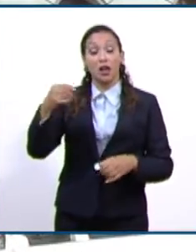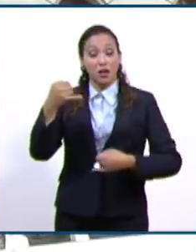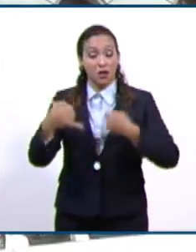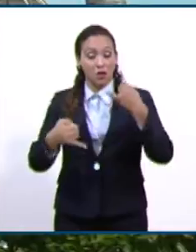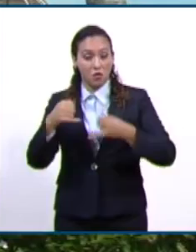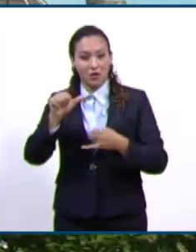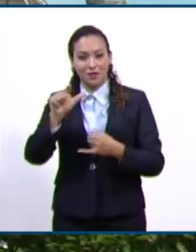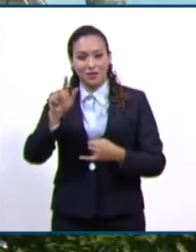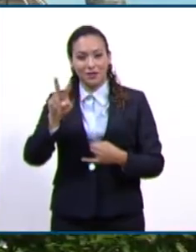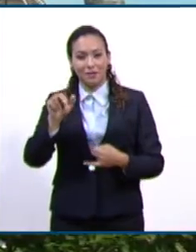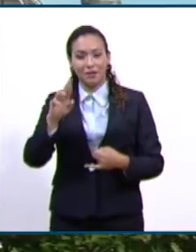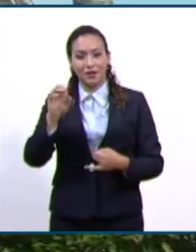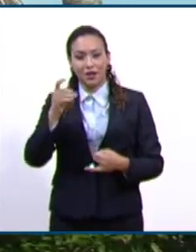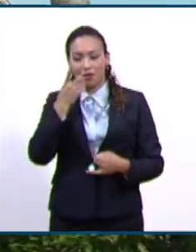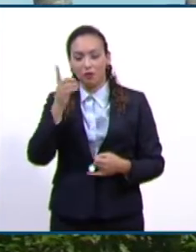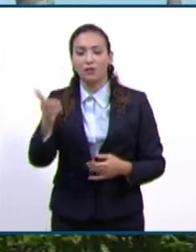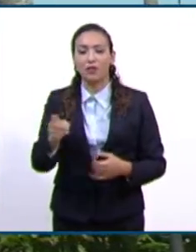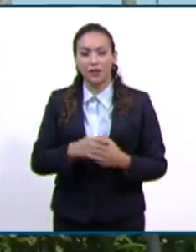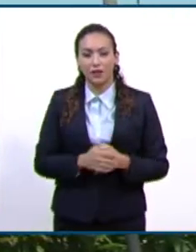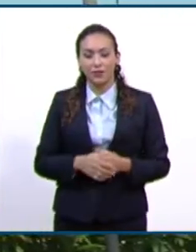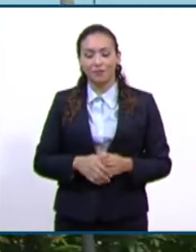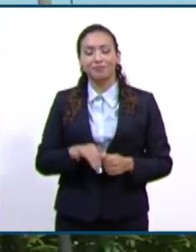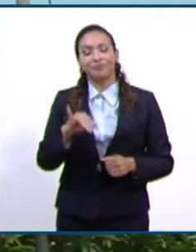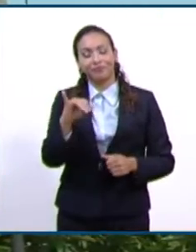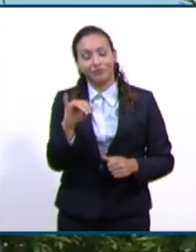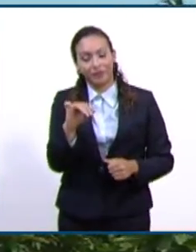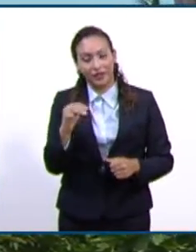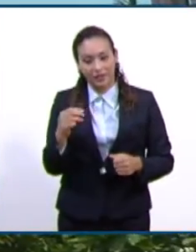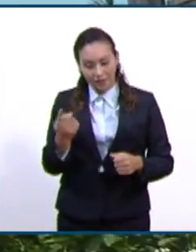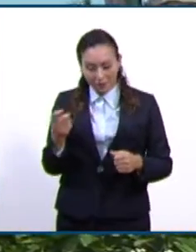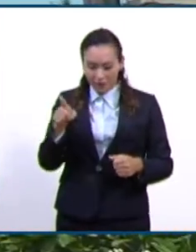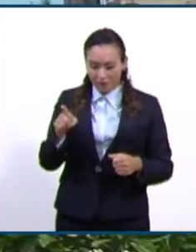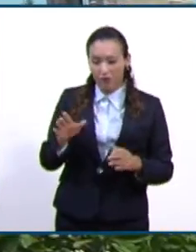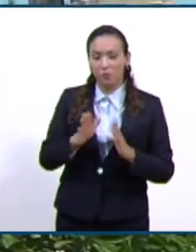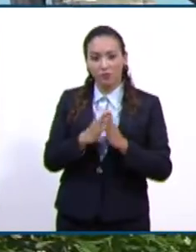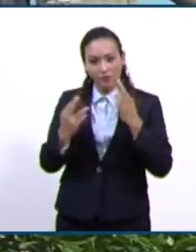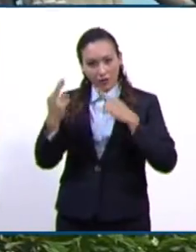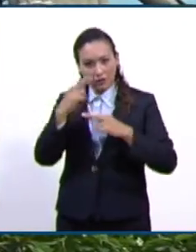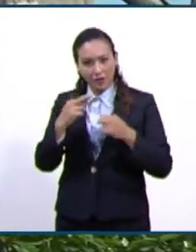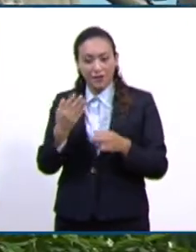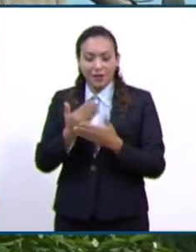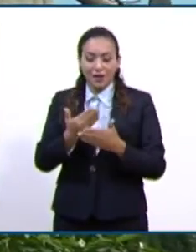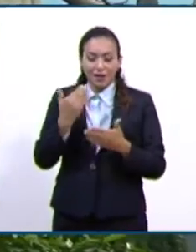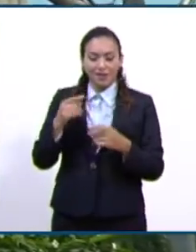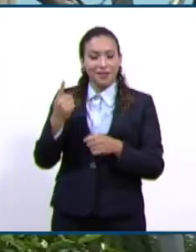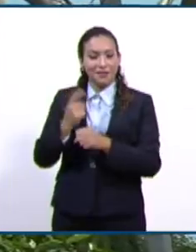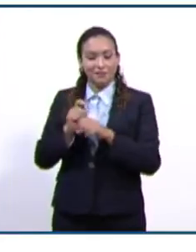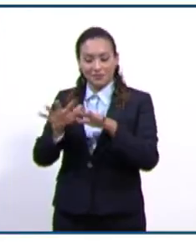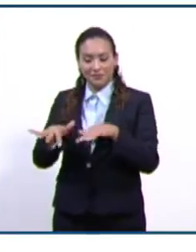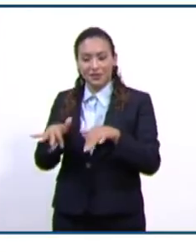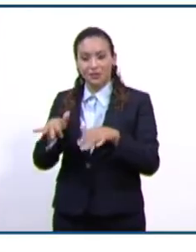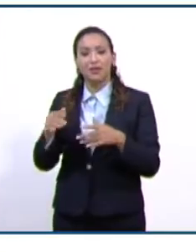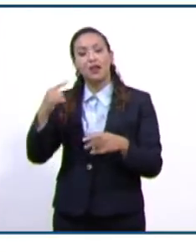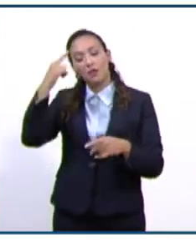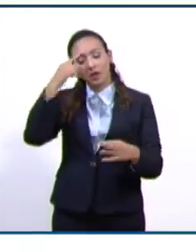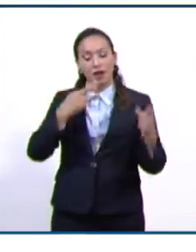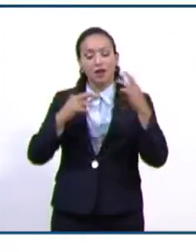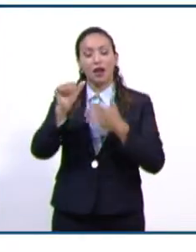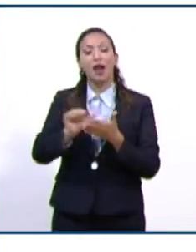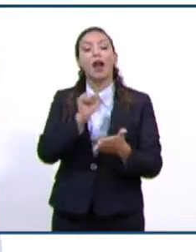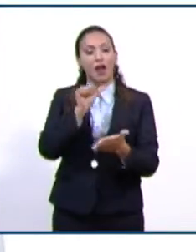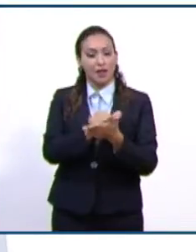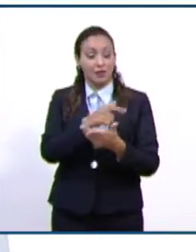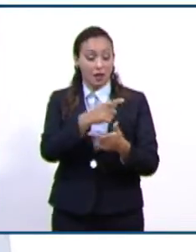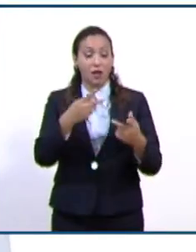Alvarado López le concedió la suspensión definitiva y le ordenó, con base en precedentes de la primera sala de la Corte, la adecuación del acta